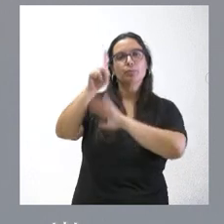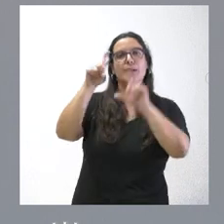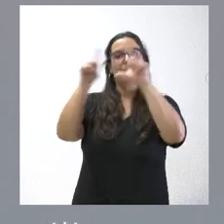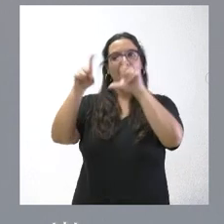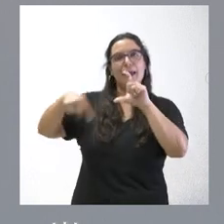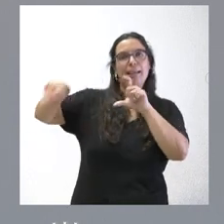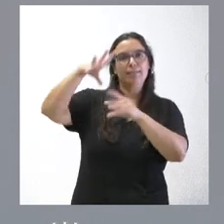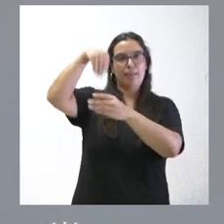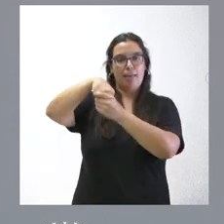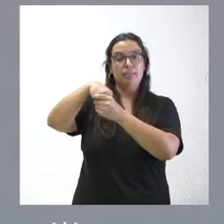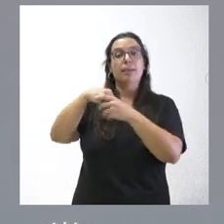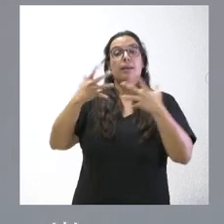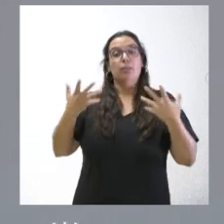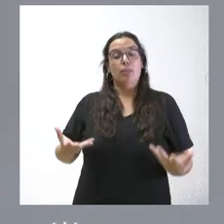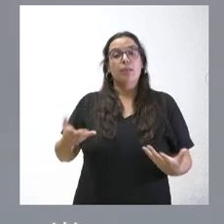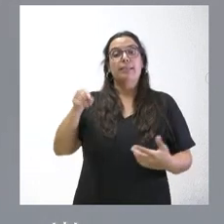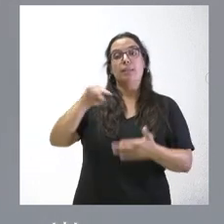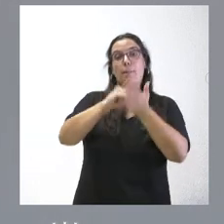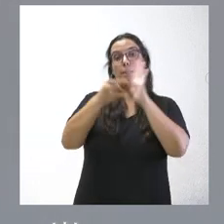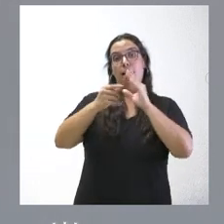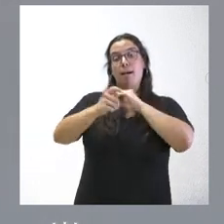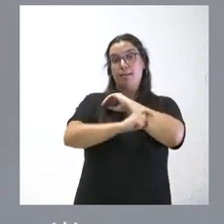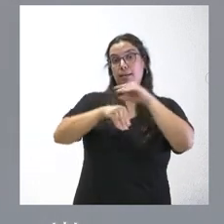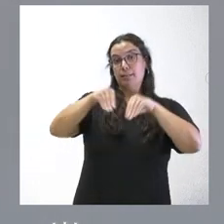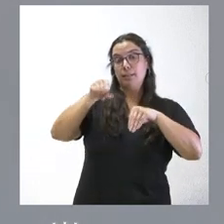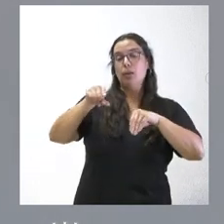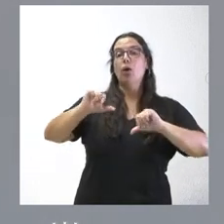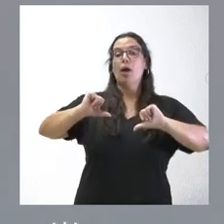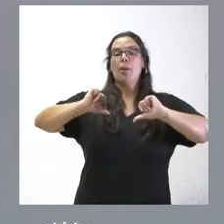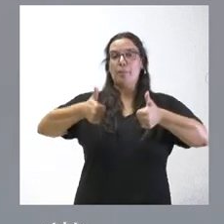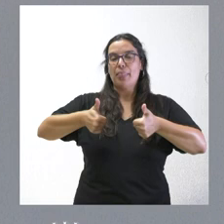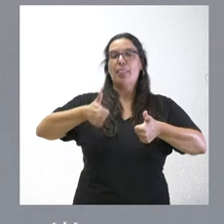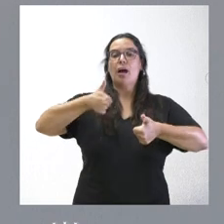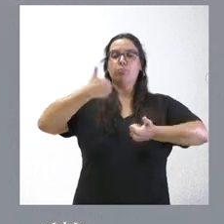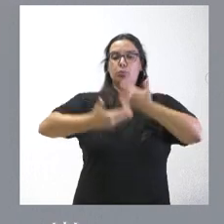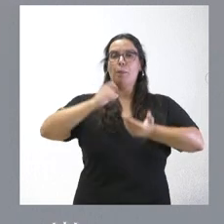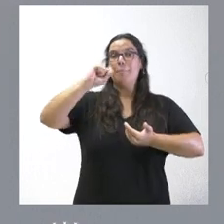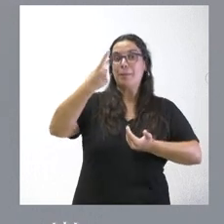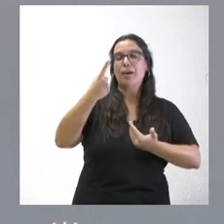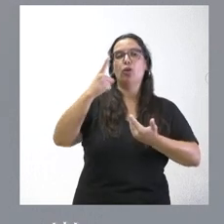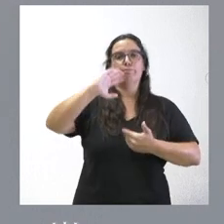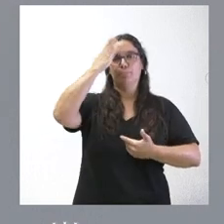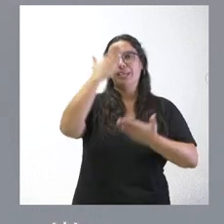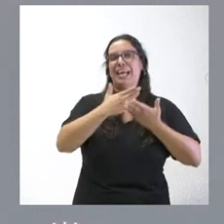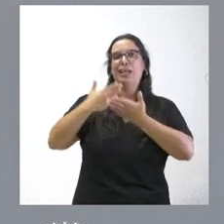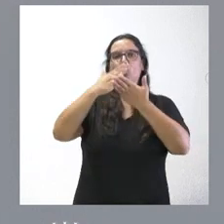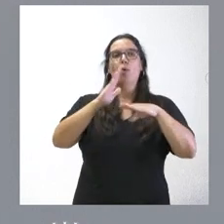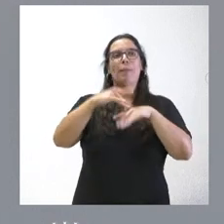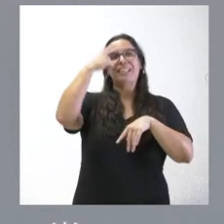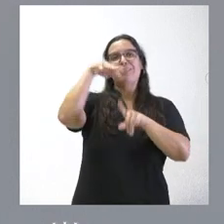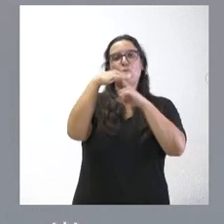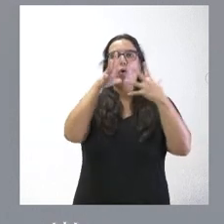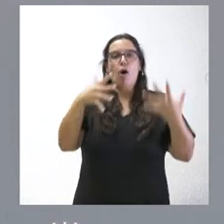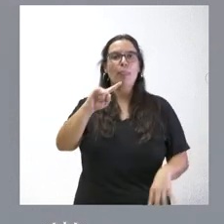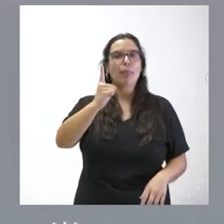que lo conforman por tanto este plan estratégico comienza a través de este estudio de diagnóstico que les citó Y en